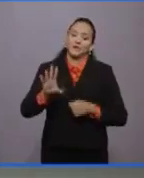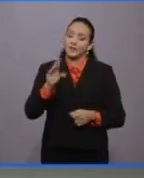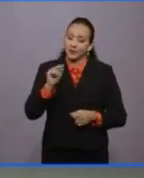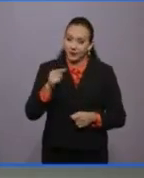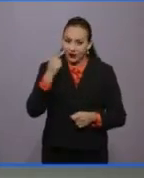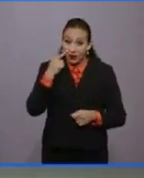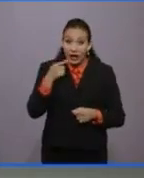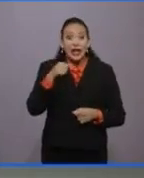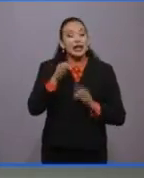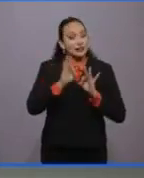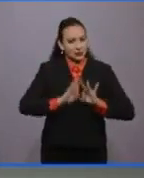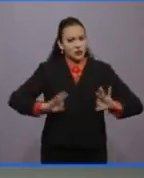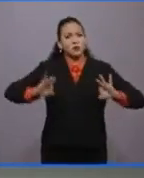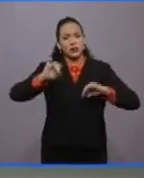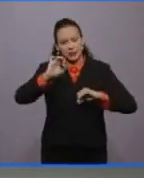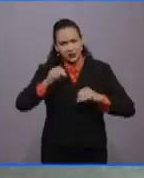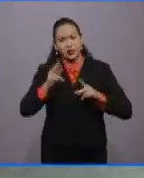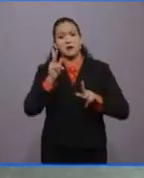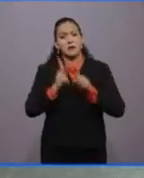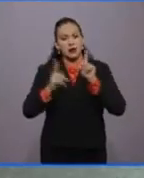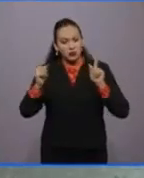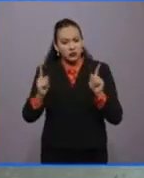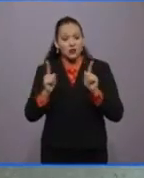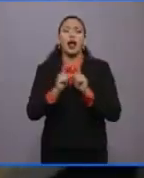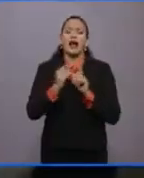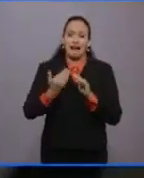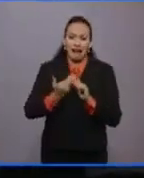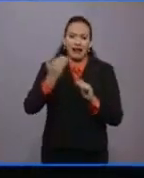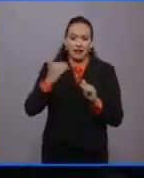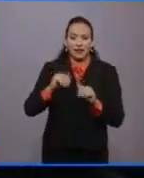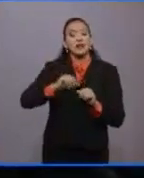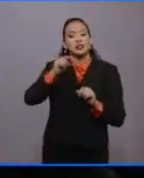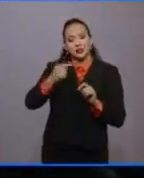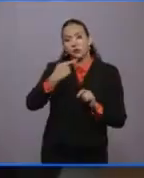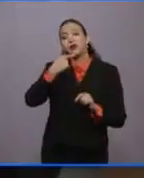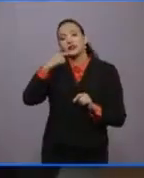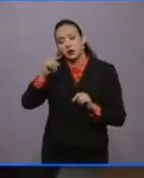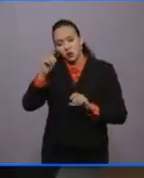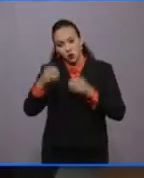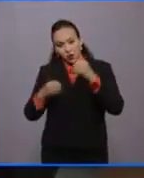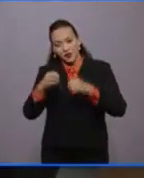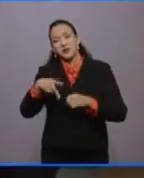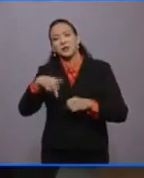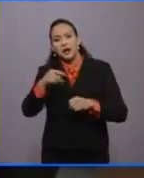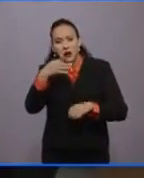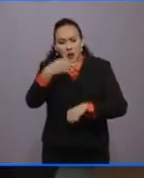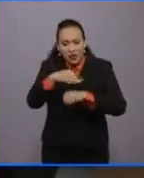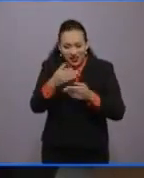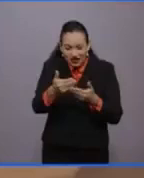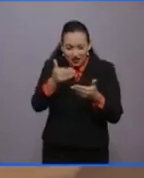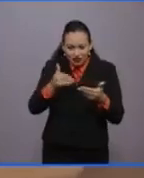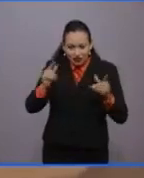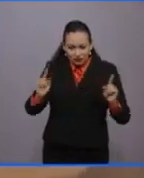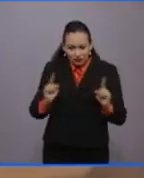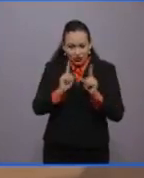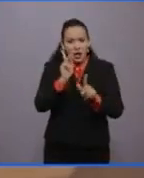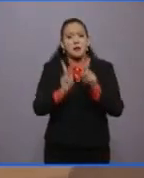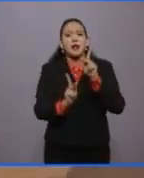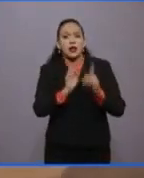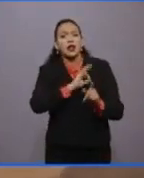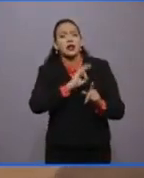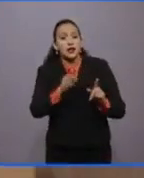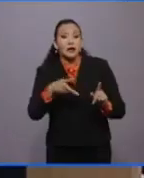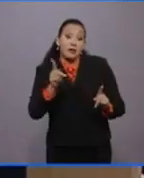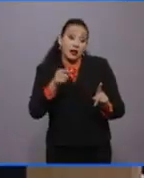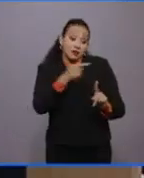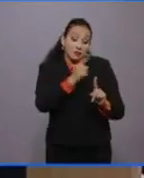necesario agotar la conciliación antes de acudir a juicio, también lo es que la solución del conflicto en esa vía es un derecho optativo